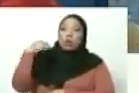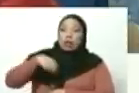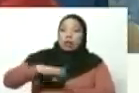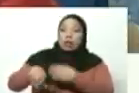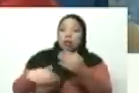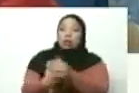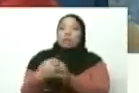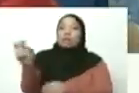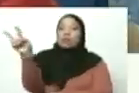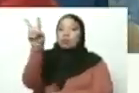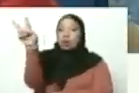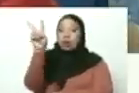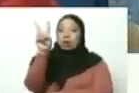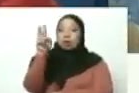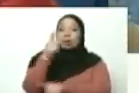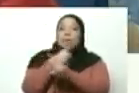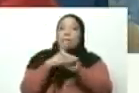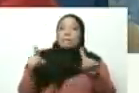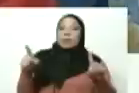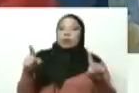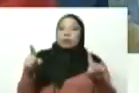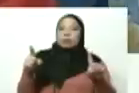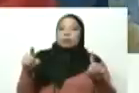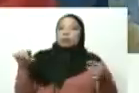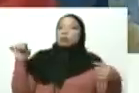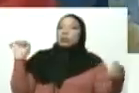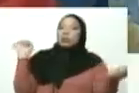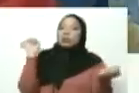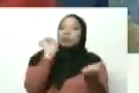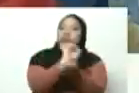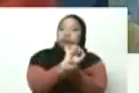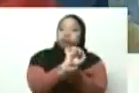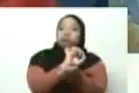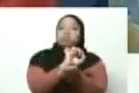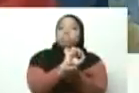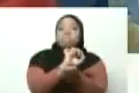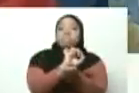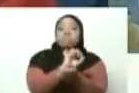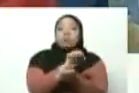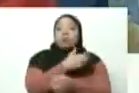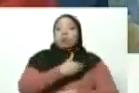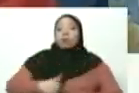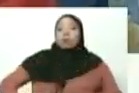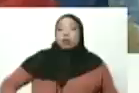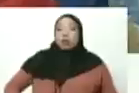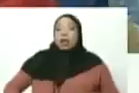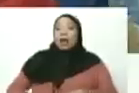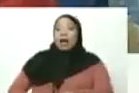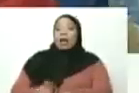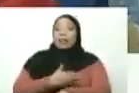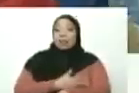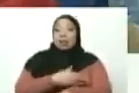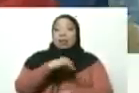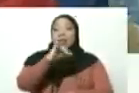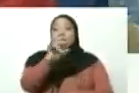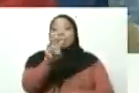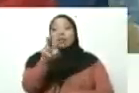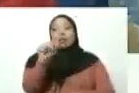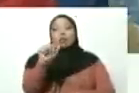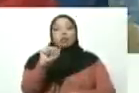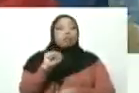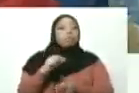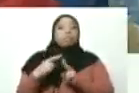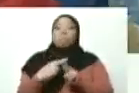pero nada que sorprender el gobierno del sur presidente duque se negó a